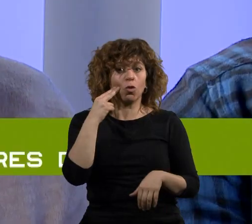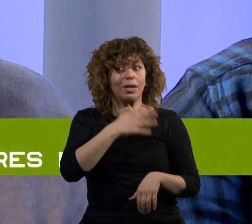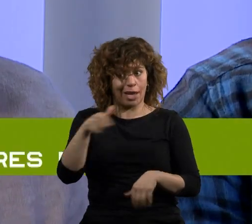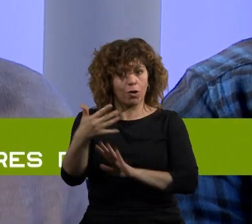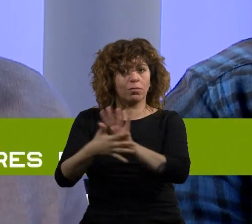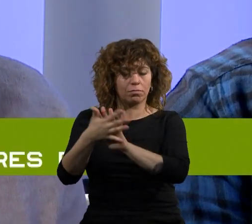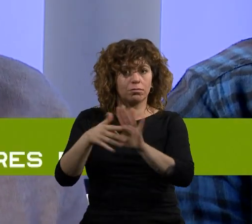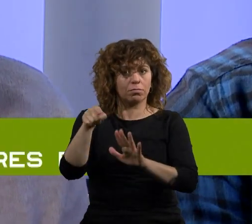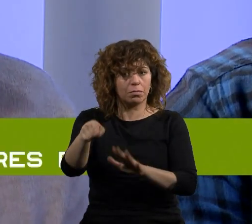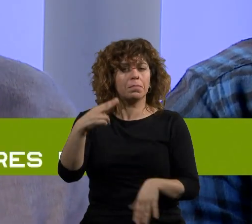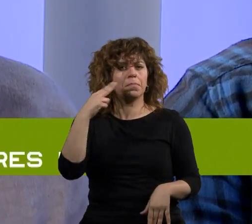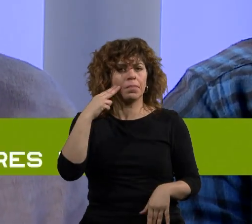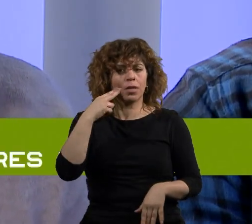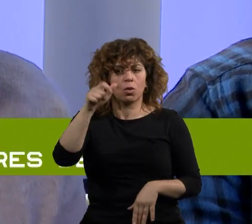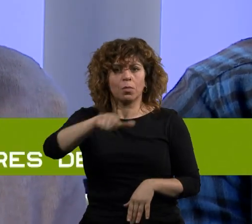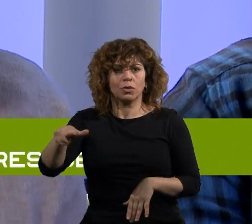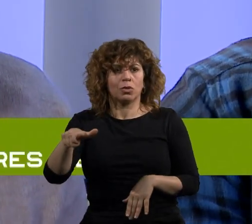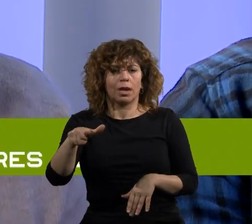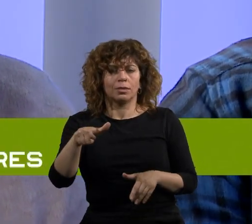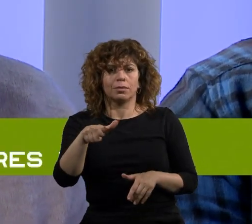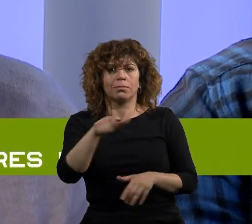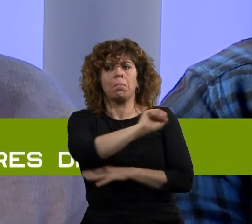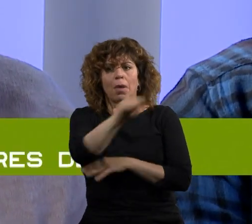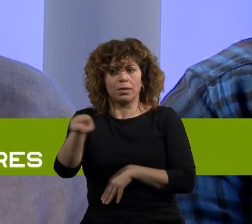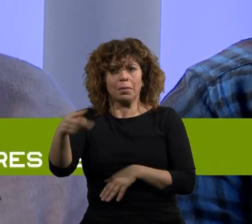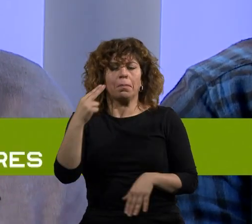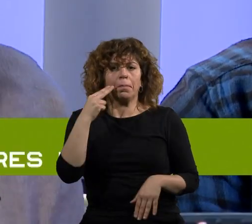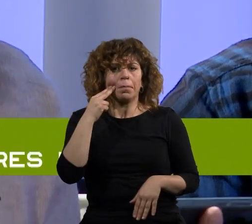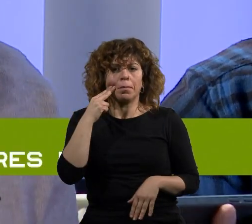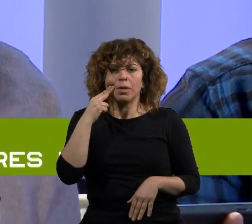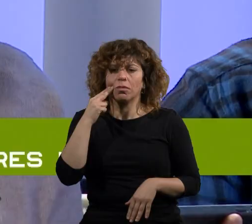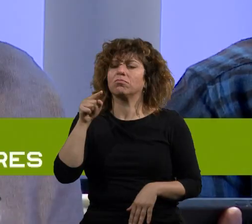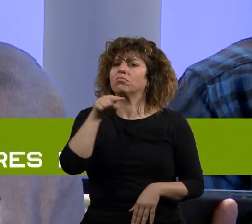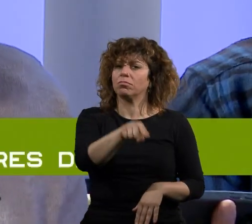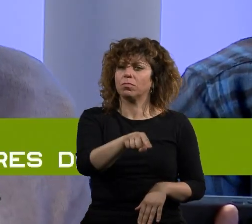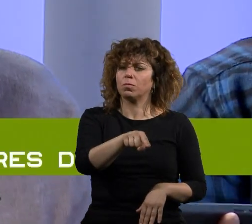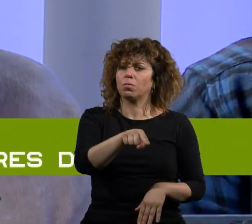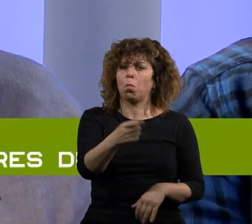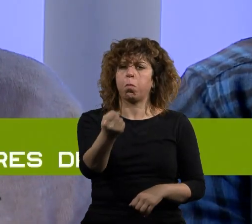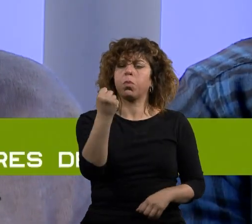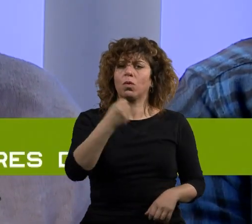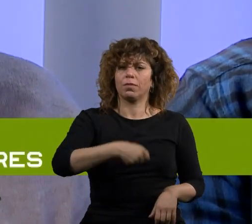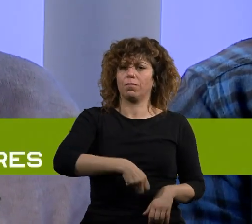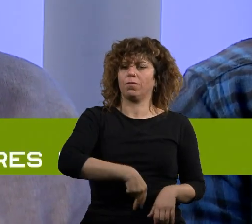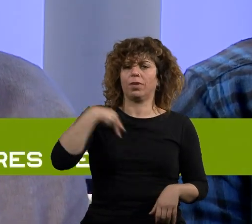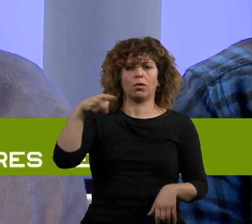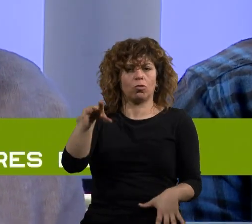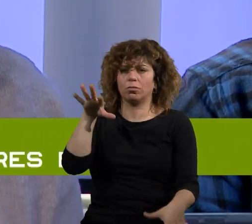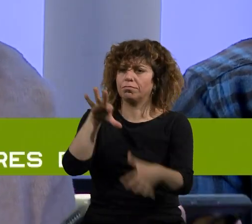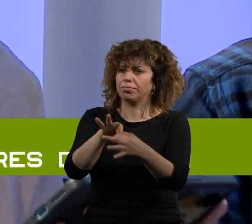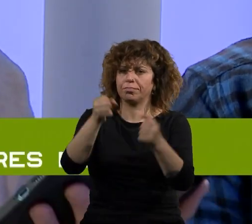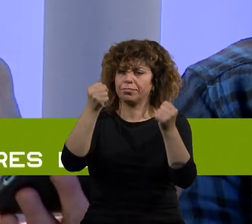ir, el miedo de los vencidos se convirtió en uno de los fundamentos del poder de Franco.